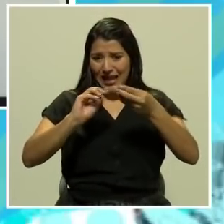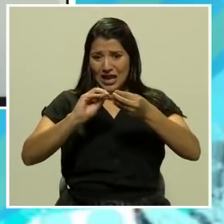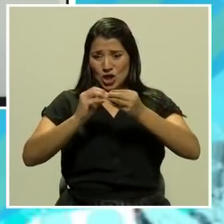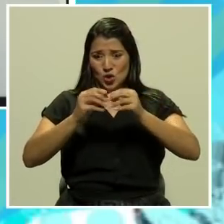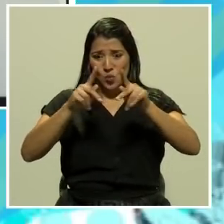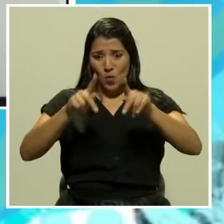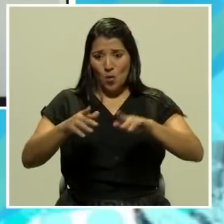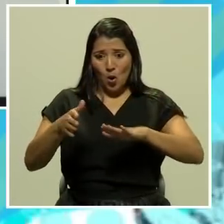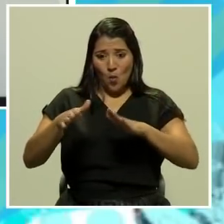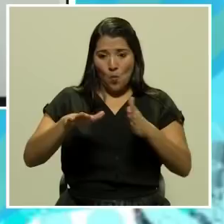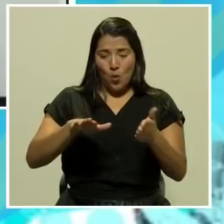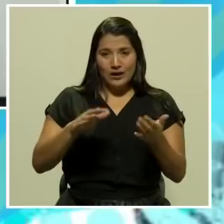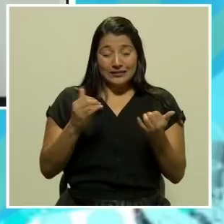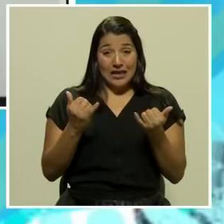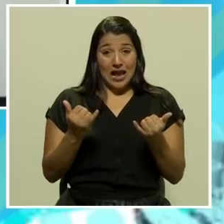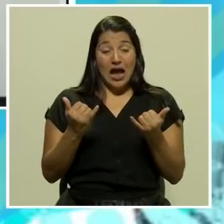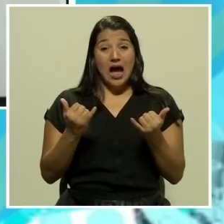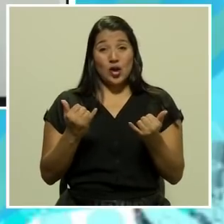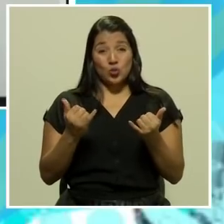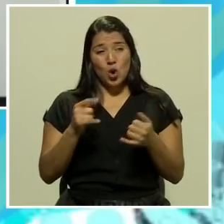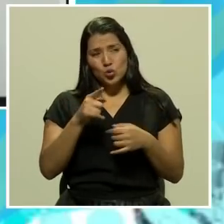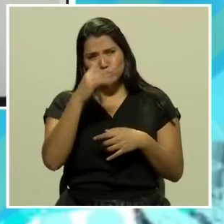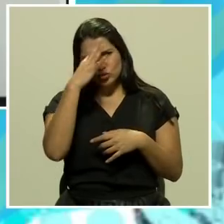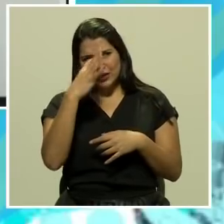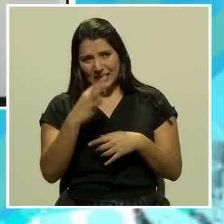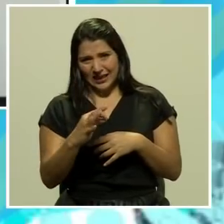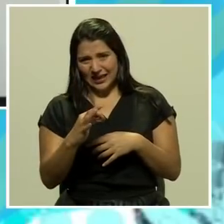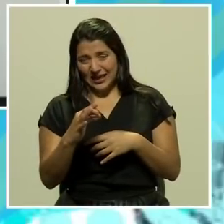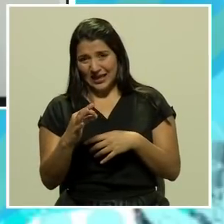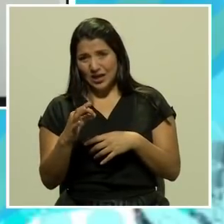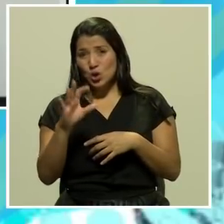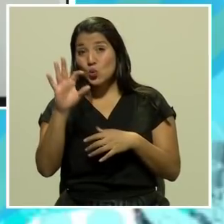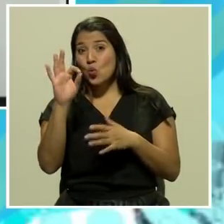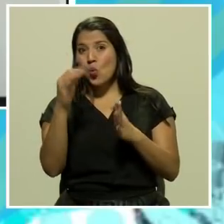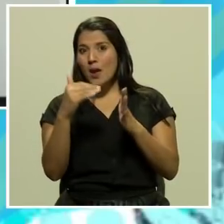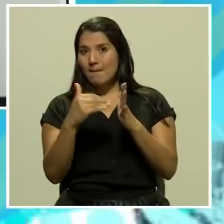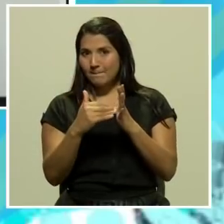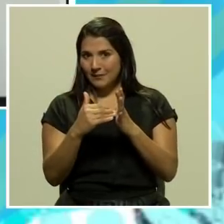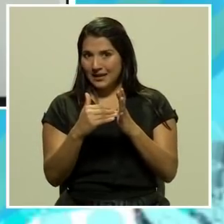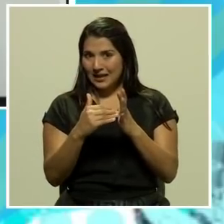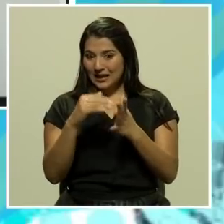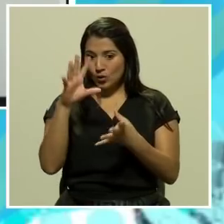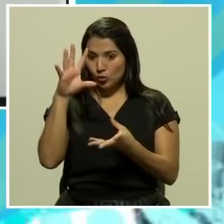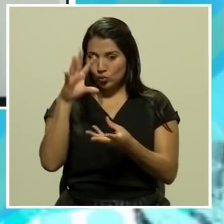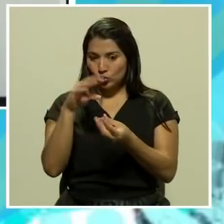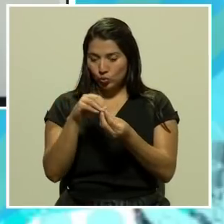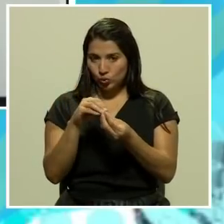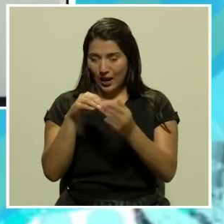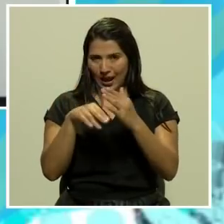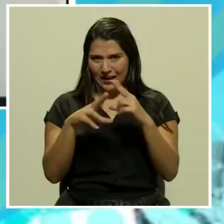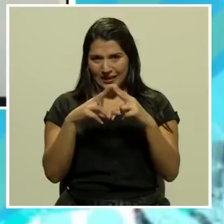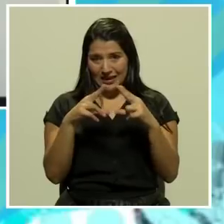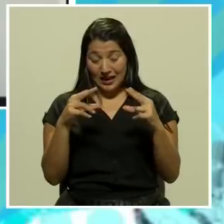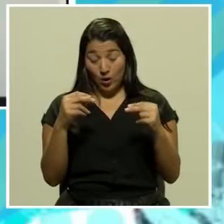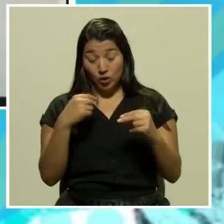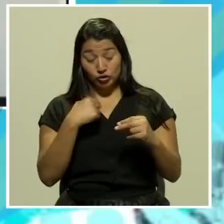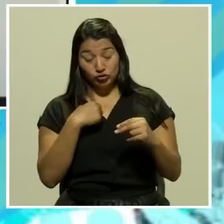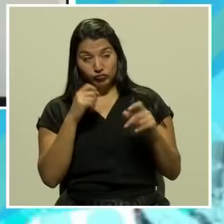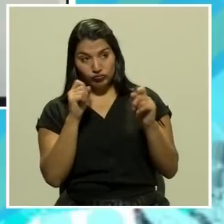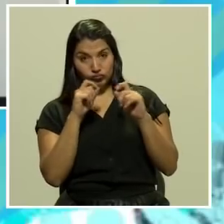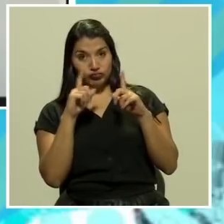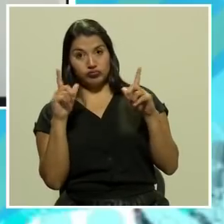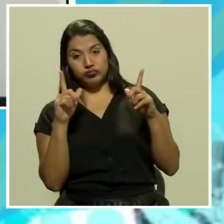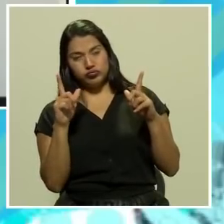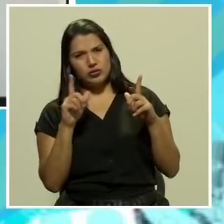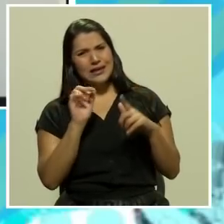actual que usted estima es de 9.000, es sinceramente devastador,